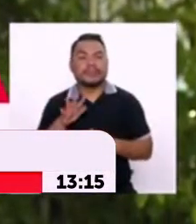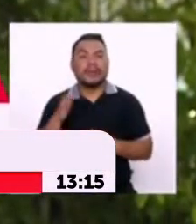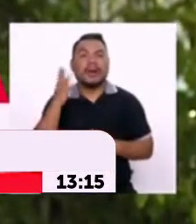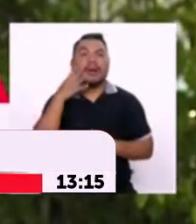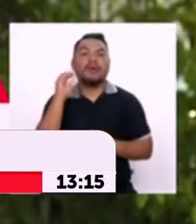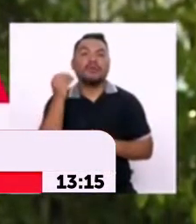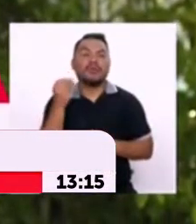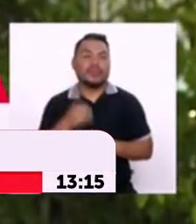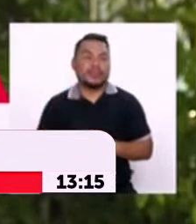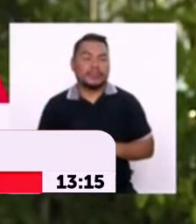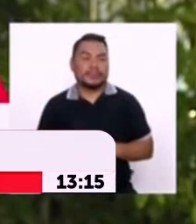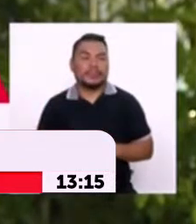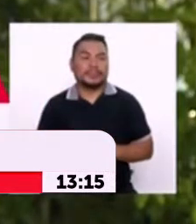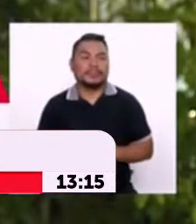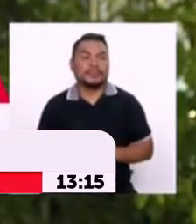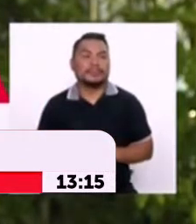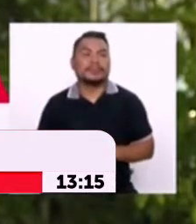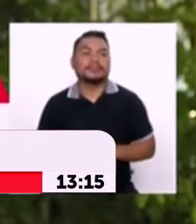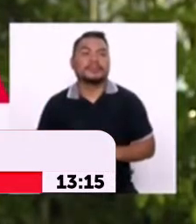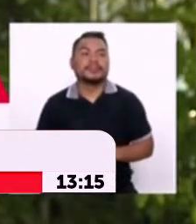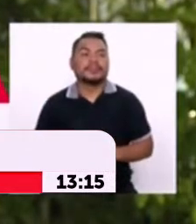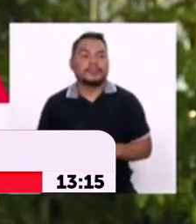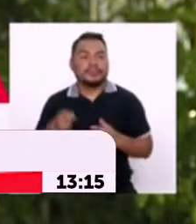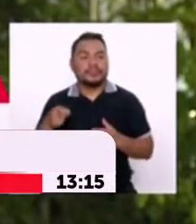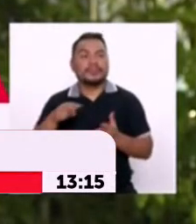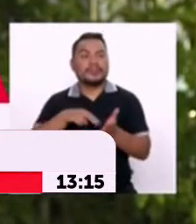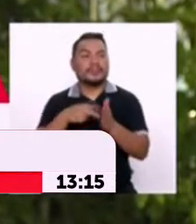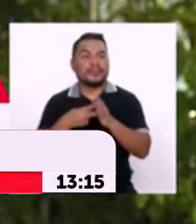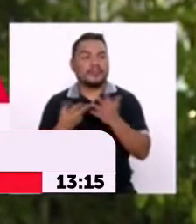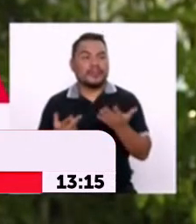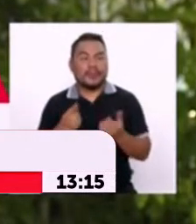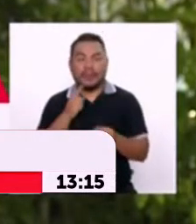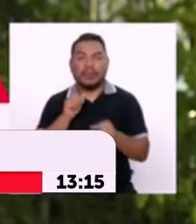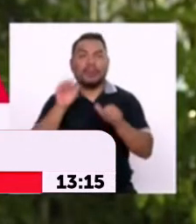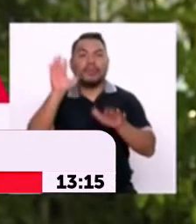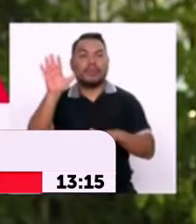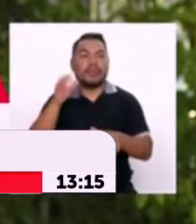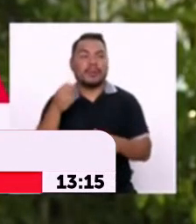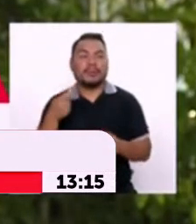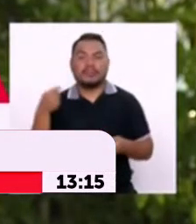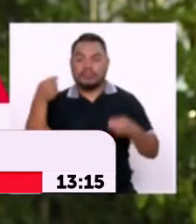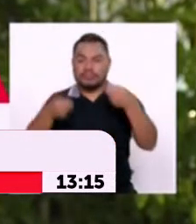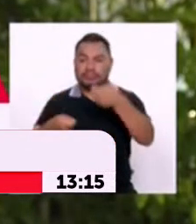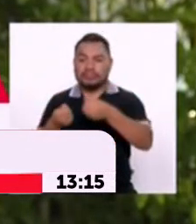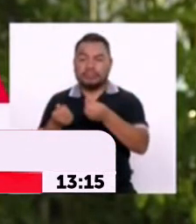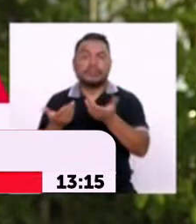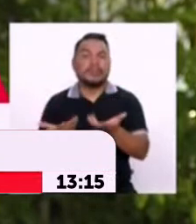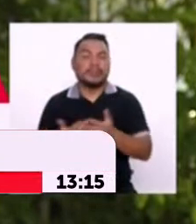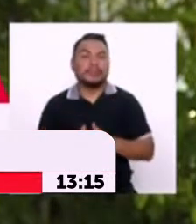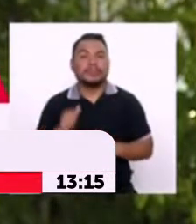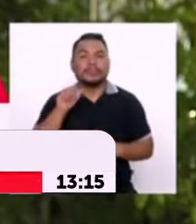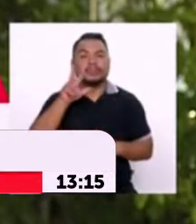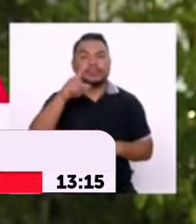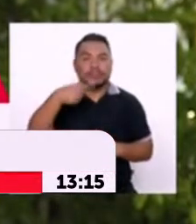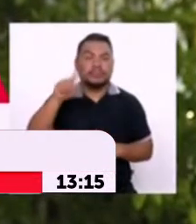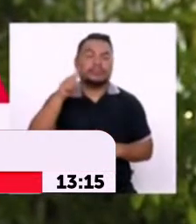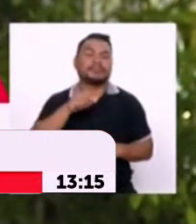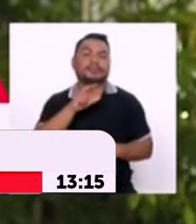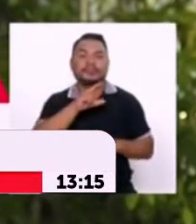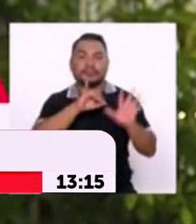1.705 adolescentes. Eso ha significado un compromiso de recursos de